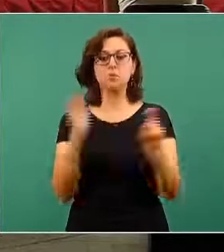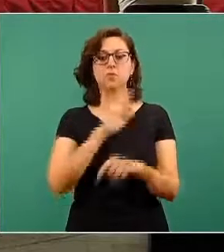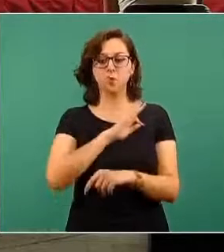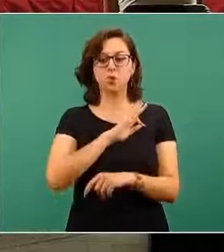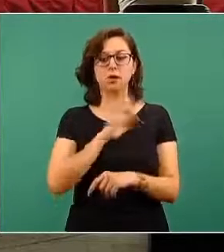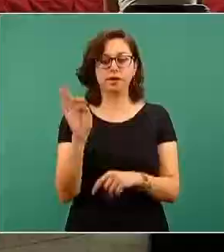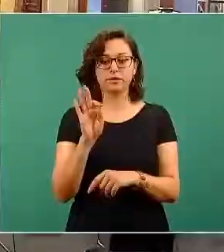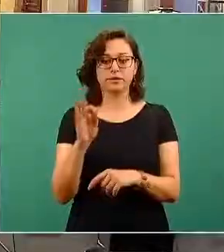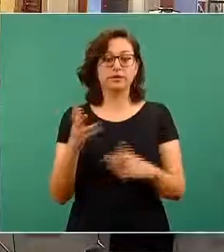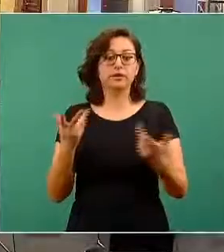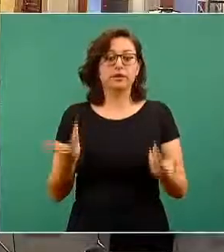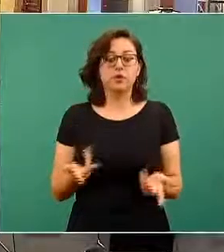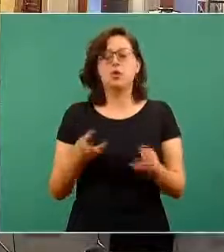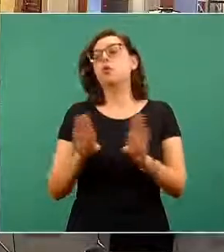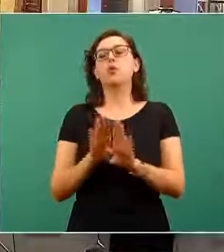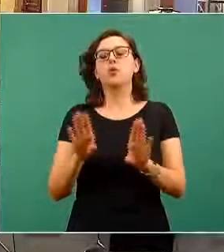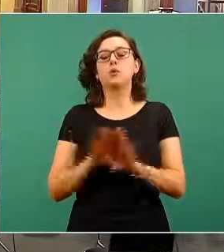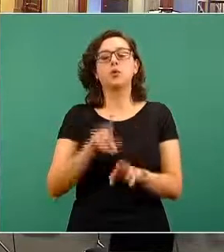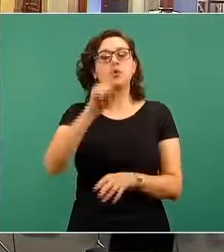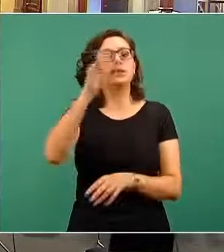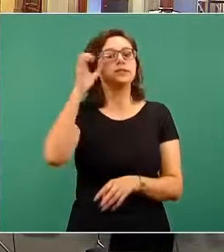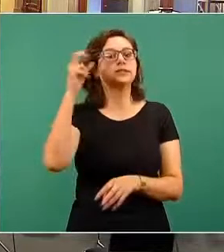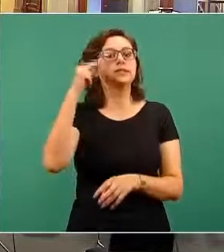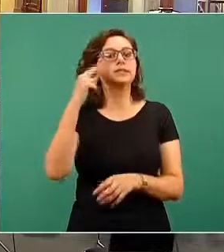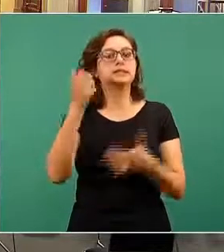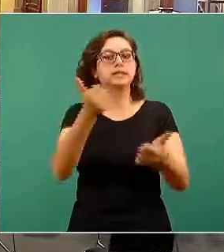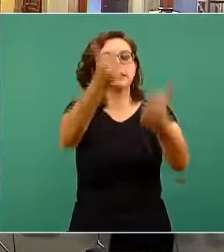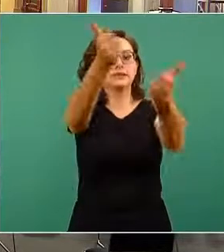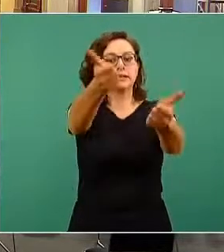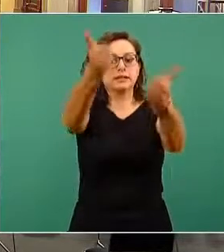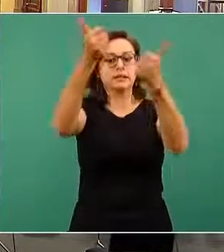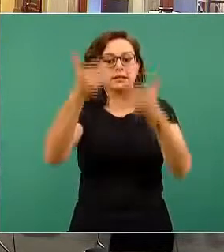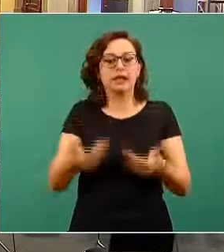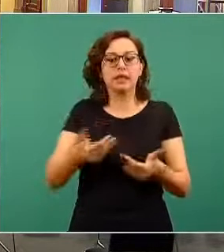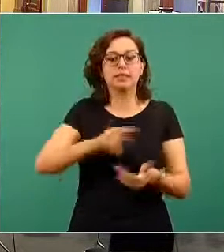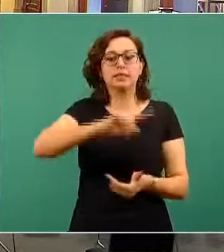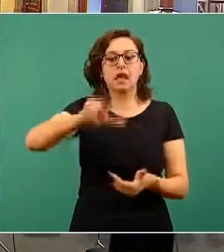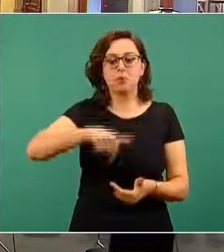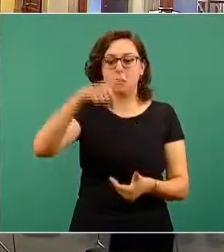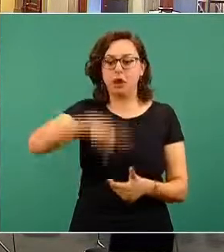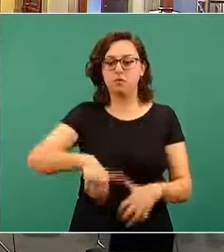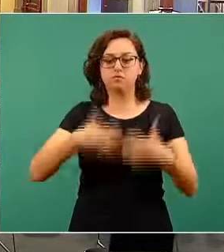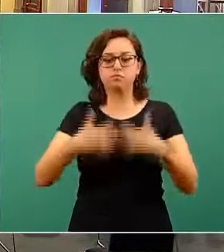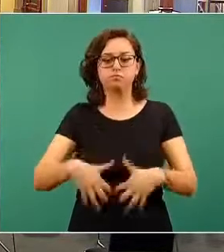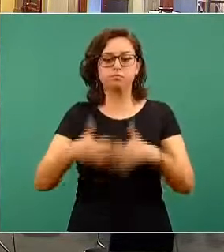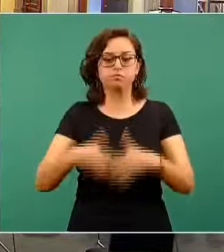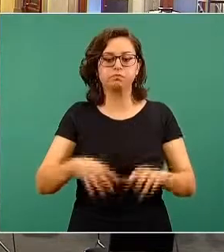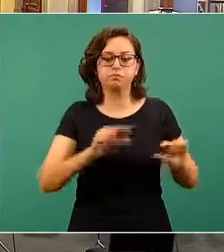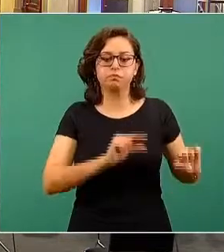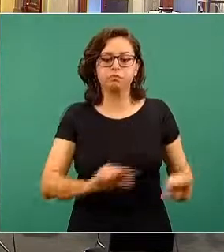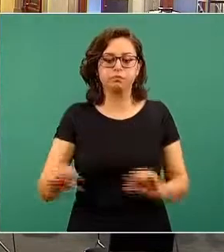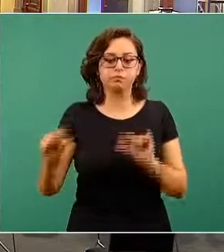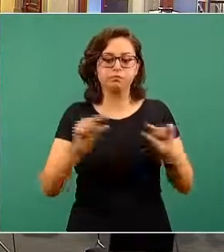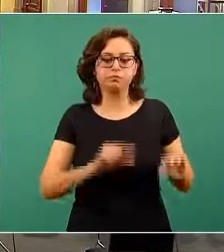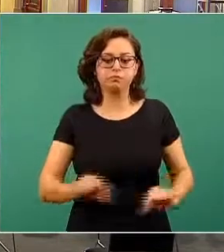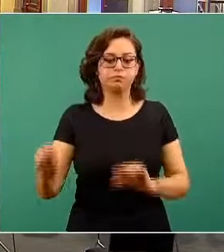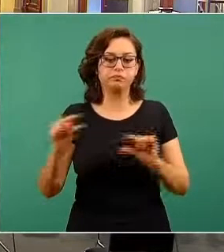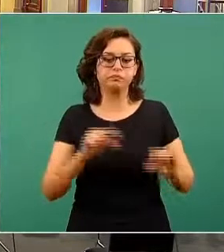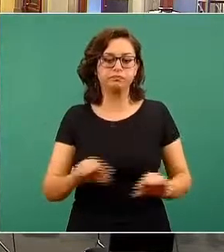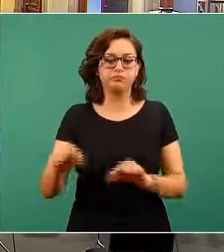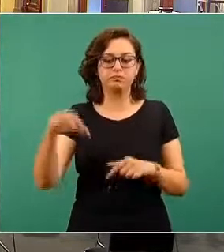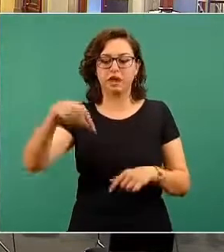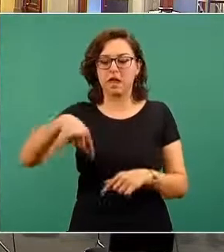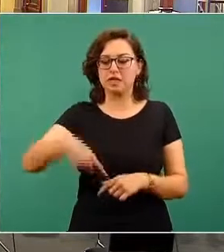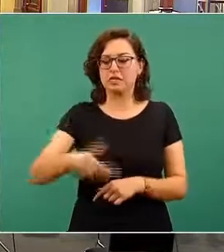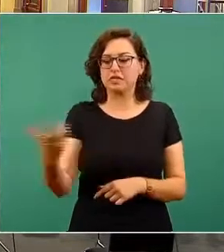se obtiene a granel por parte de China y se envasa, se termina aquí en México, se hace el llenado y terminado